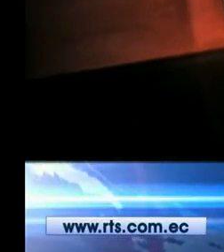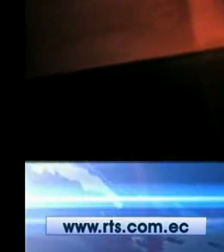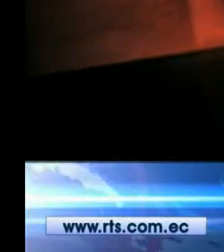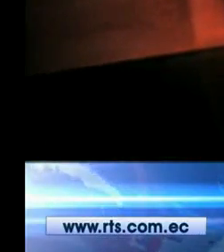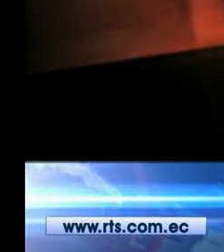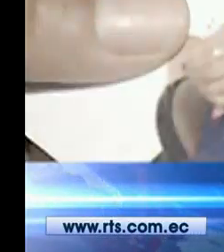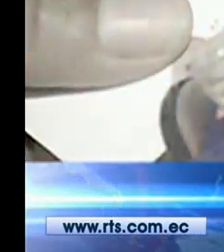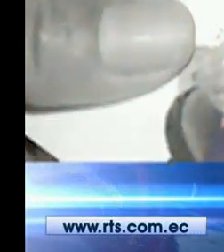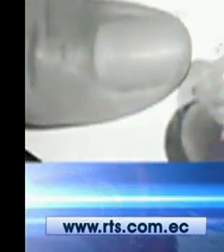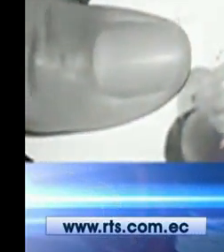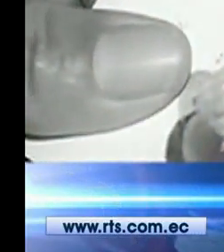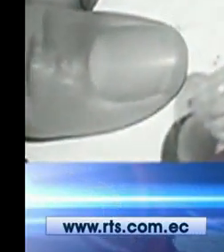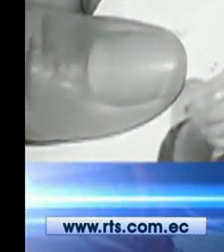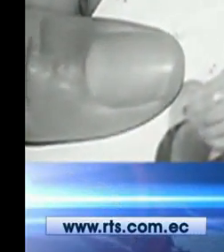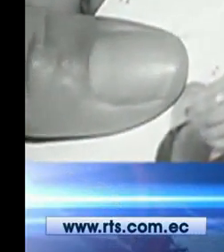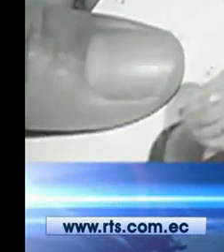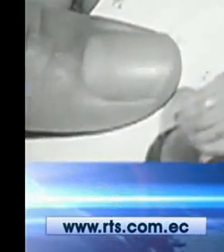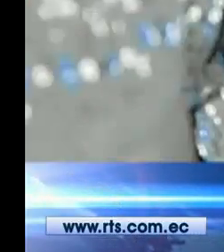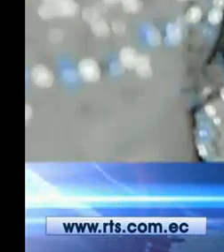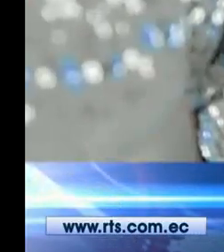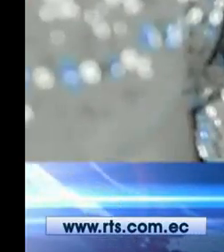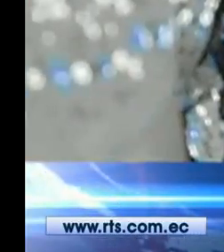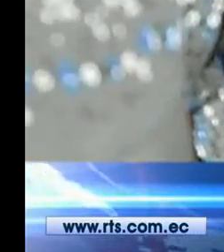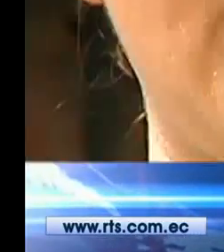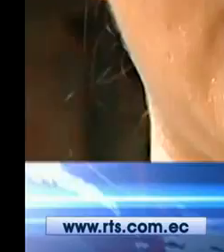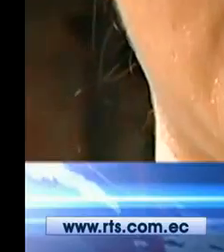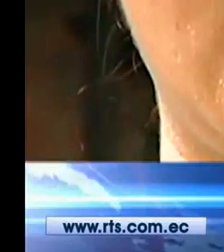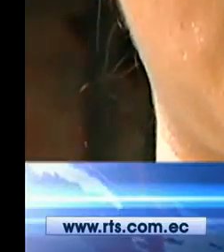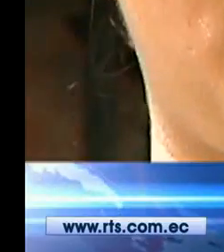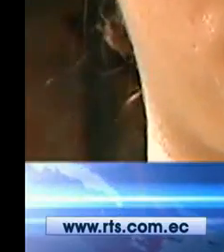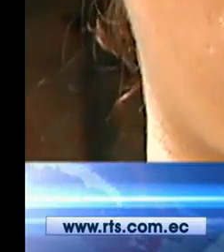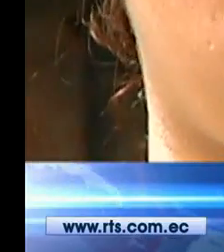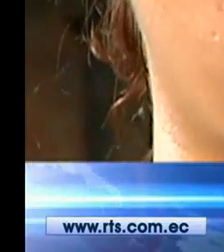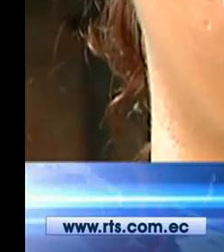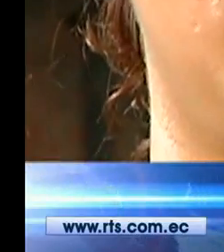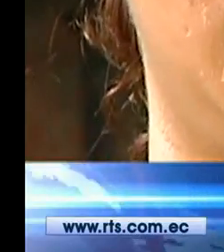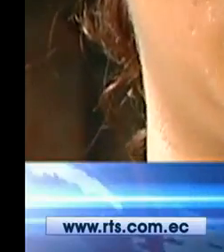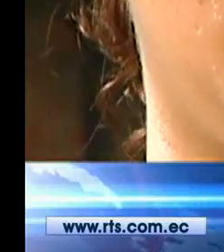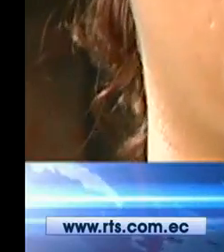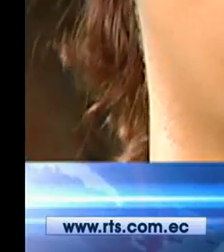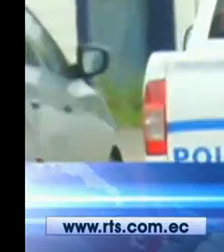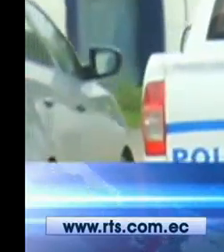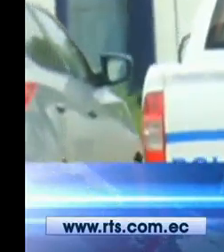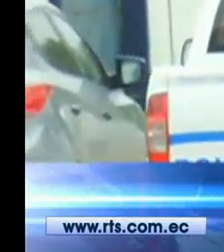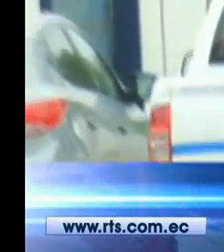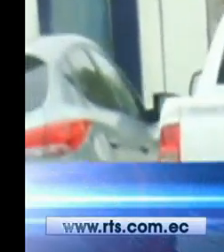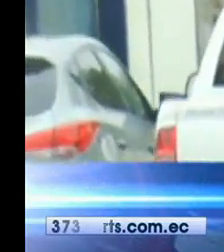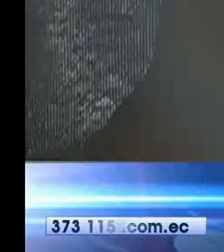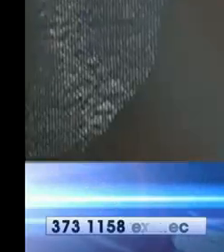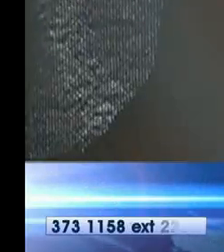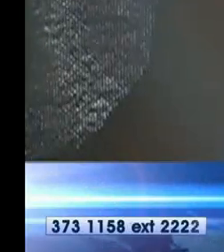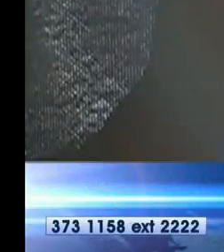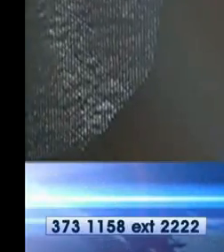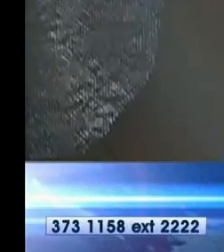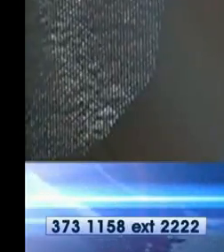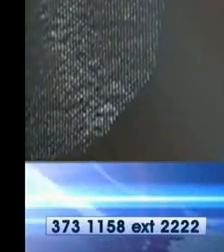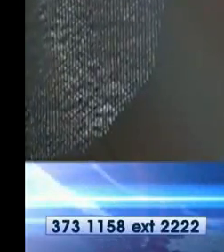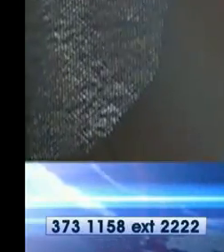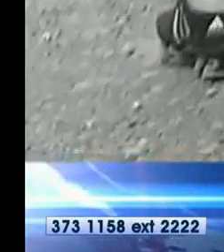Ecuador. Hoy les contamos la historia del adolescente Carlos Antonio Guerrero Leone.